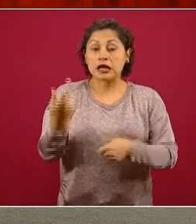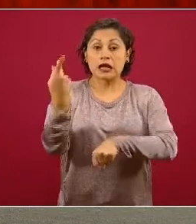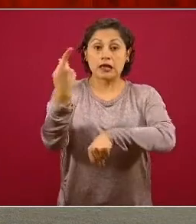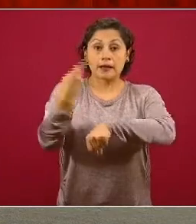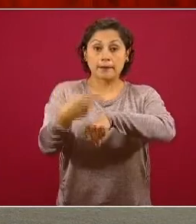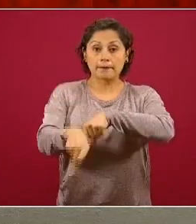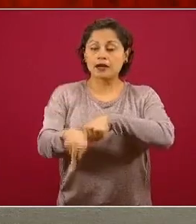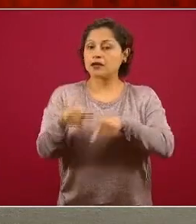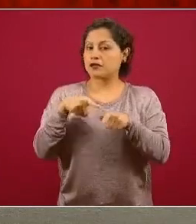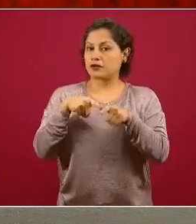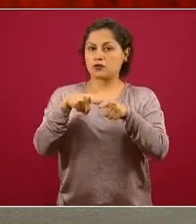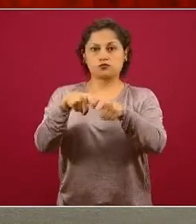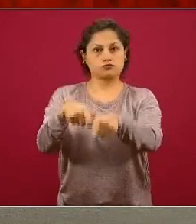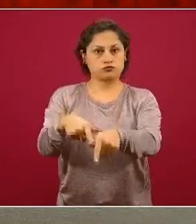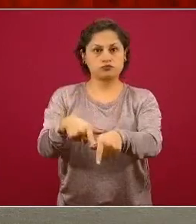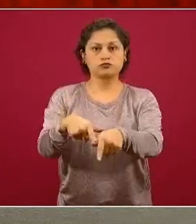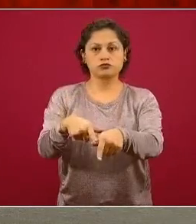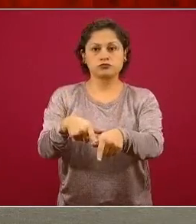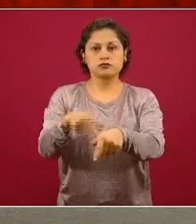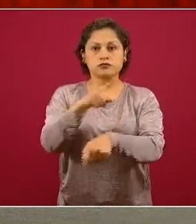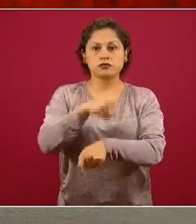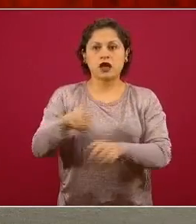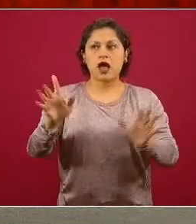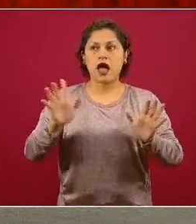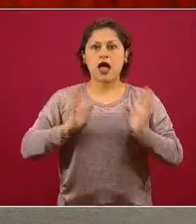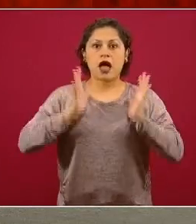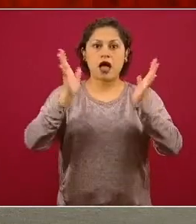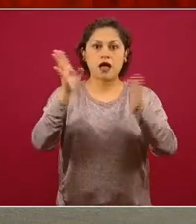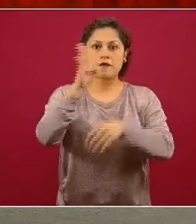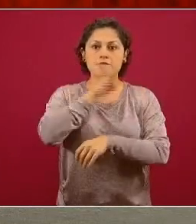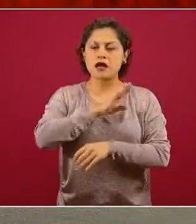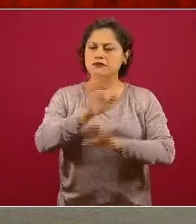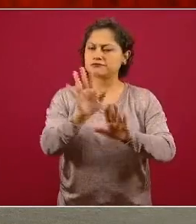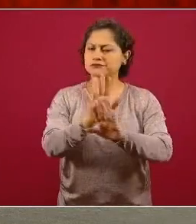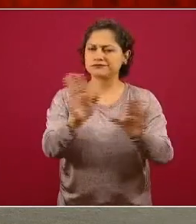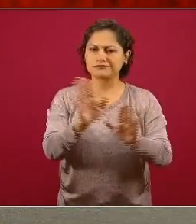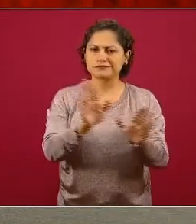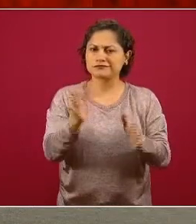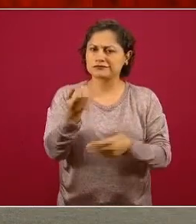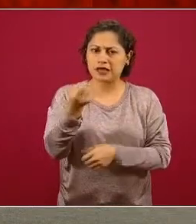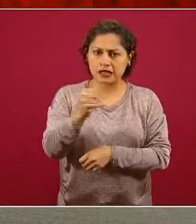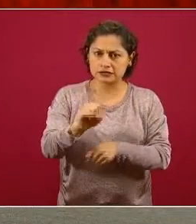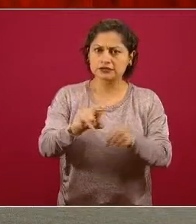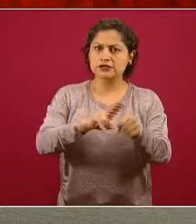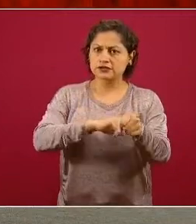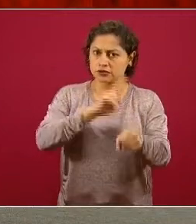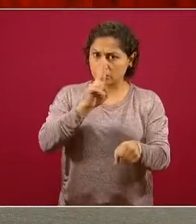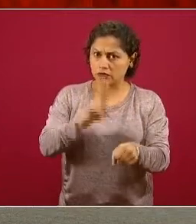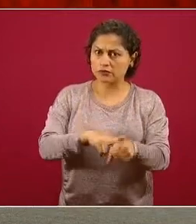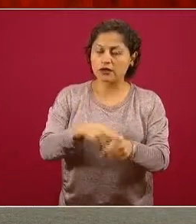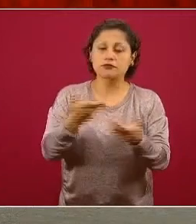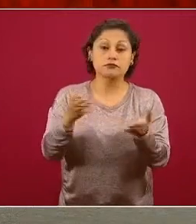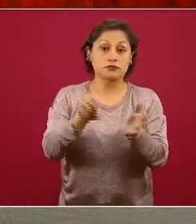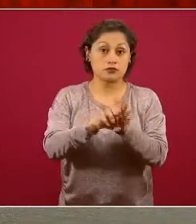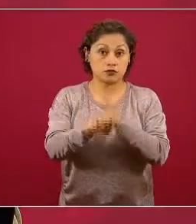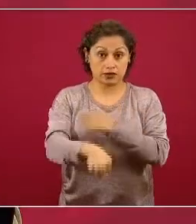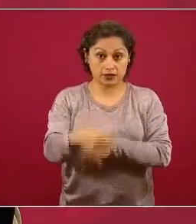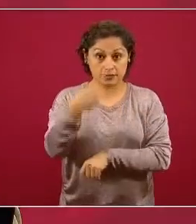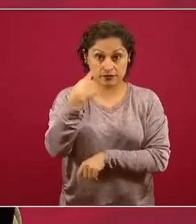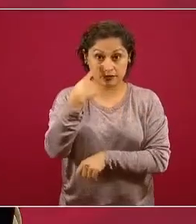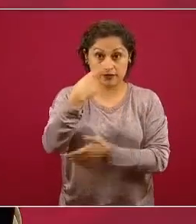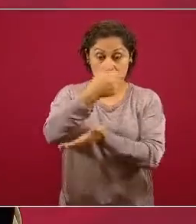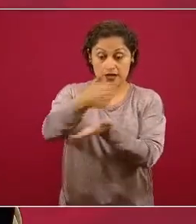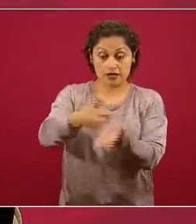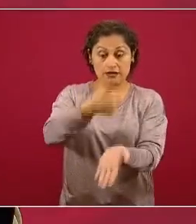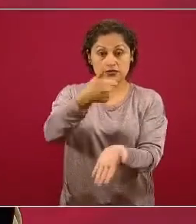nadie debe llamarse a sorpresa de que esto pueda ocurrir. En algunos lugares específicos, y es el ejemplo de la Ciudad